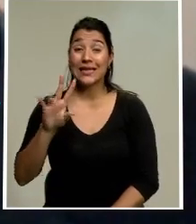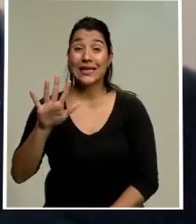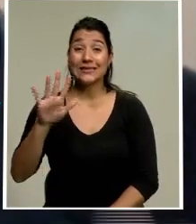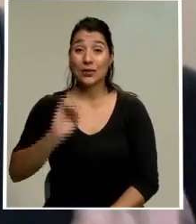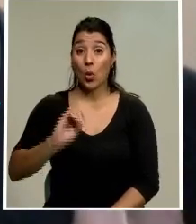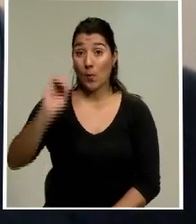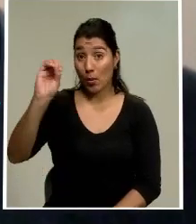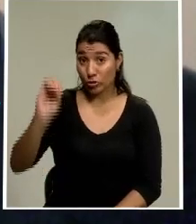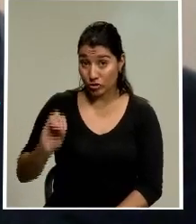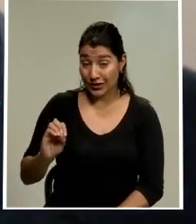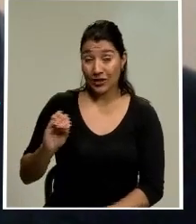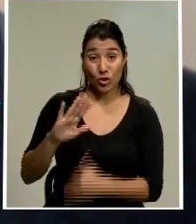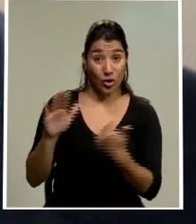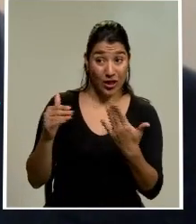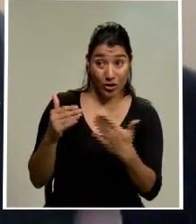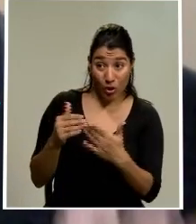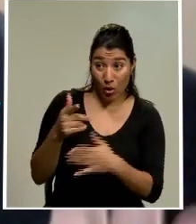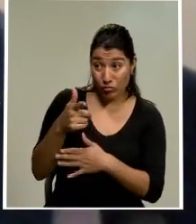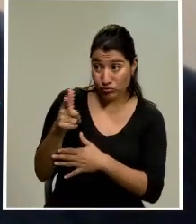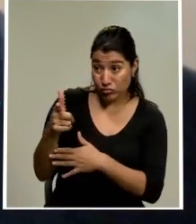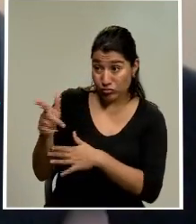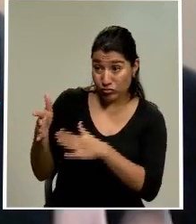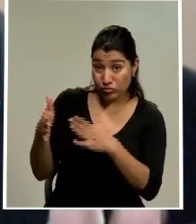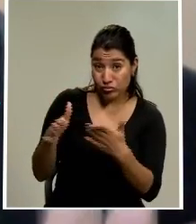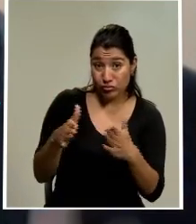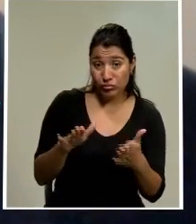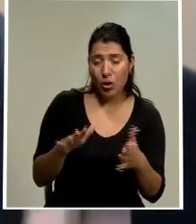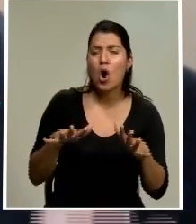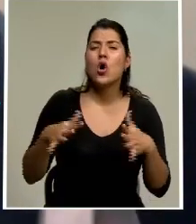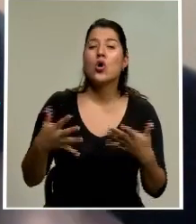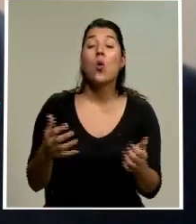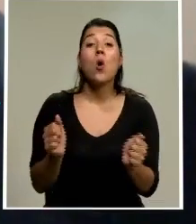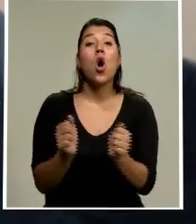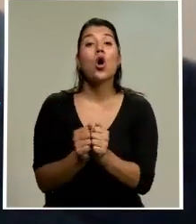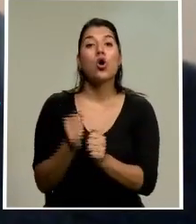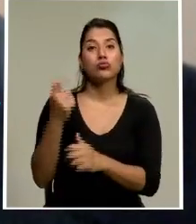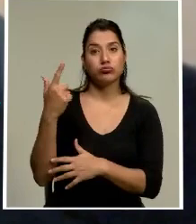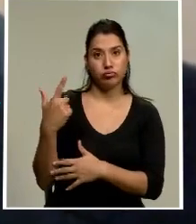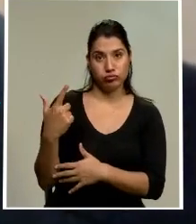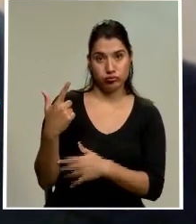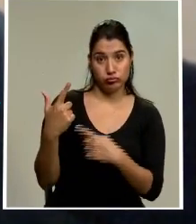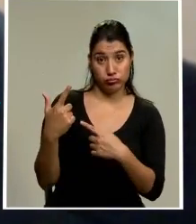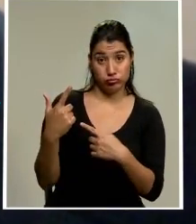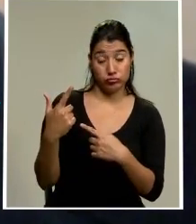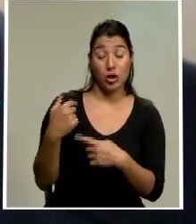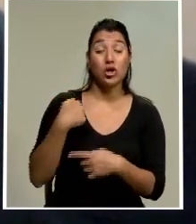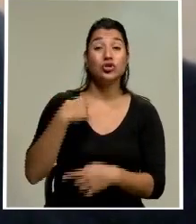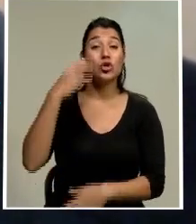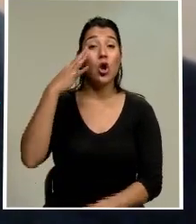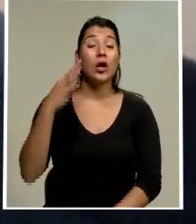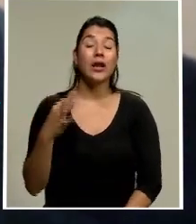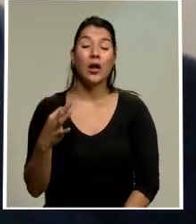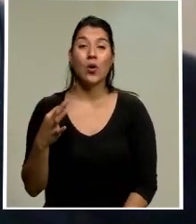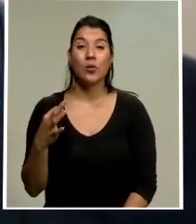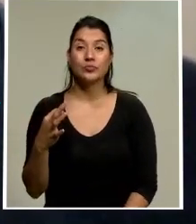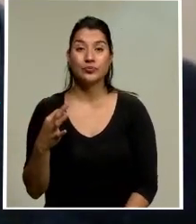75% de todos estos homicidios se cometen con armas de fuego. Yo creo que